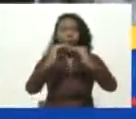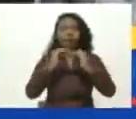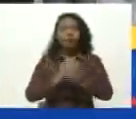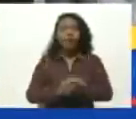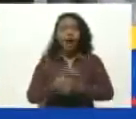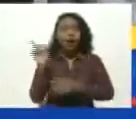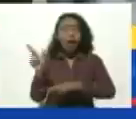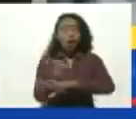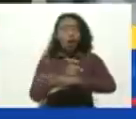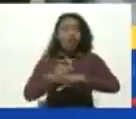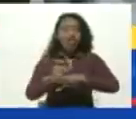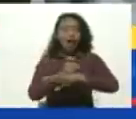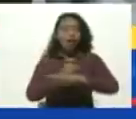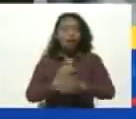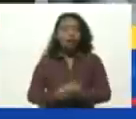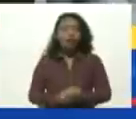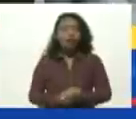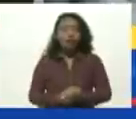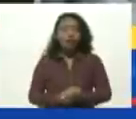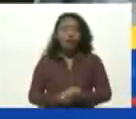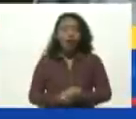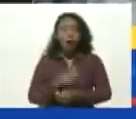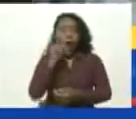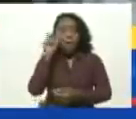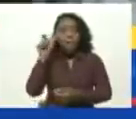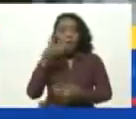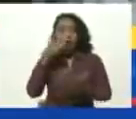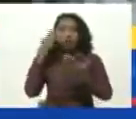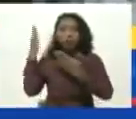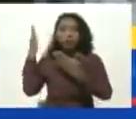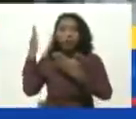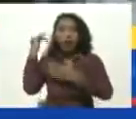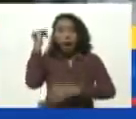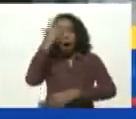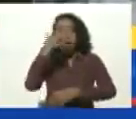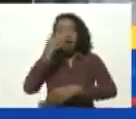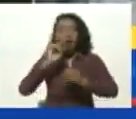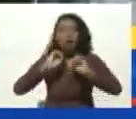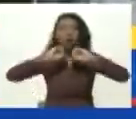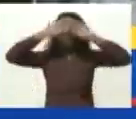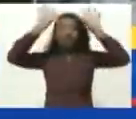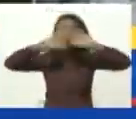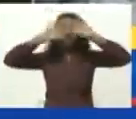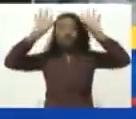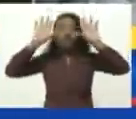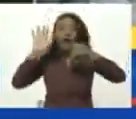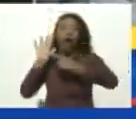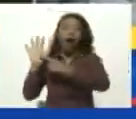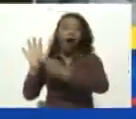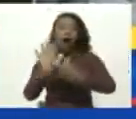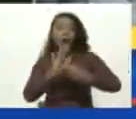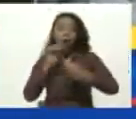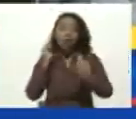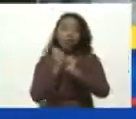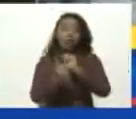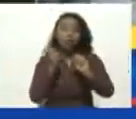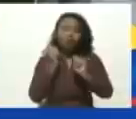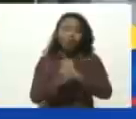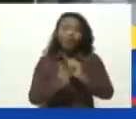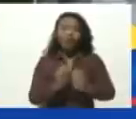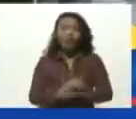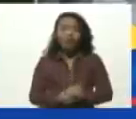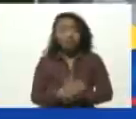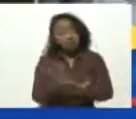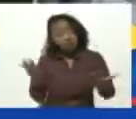el gobernador José Vázquez, este joven voleibolista, ejemplo de los deportistas.